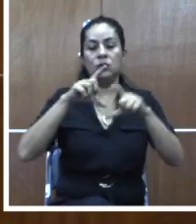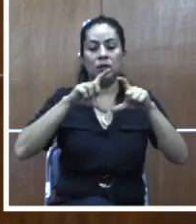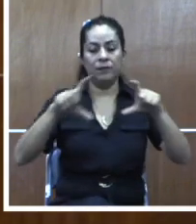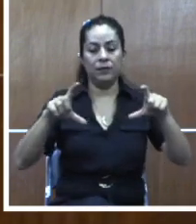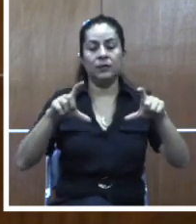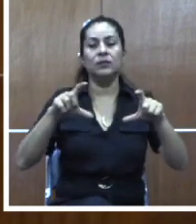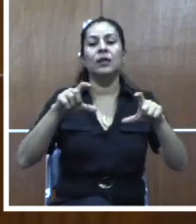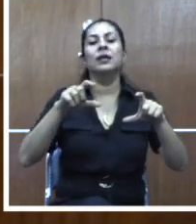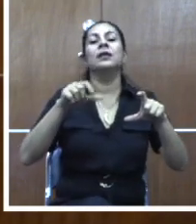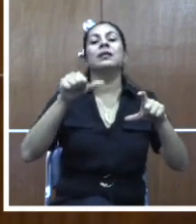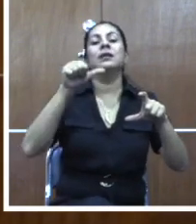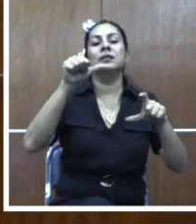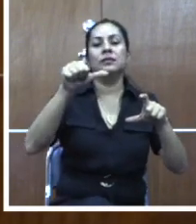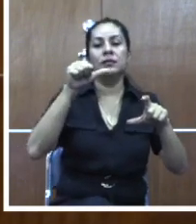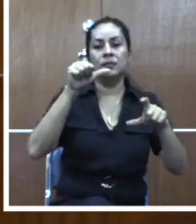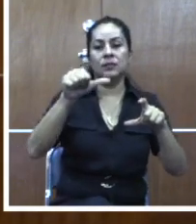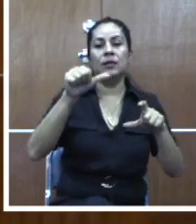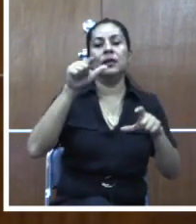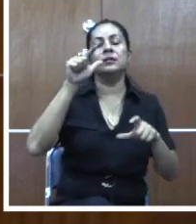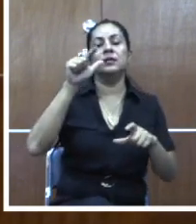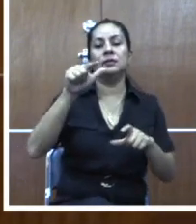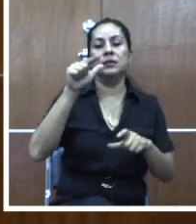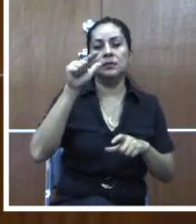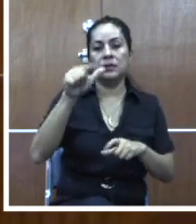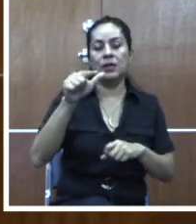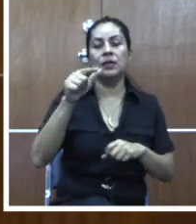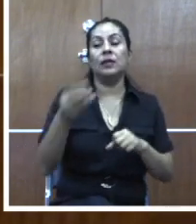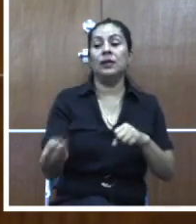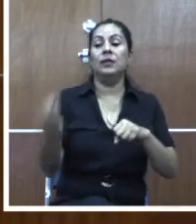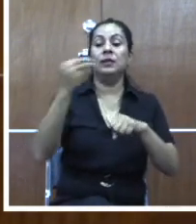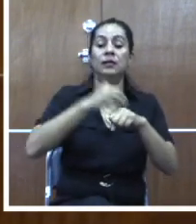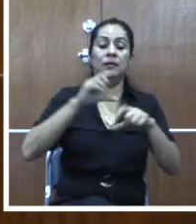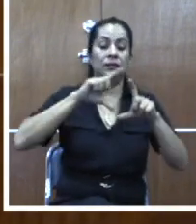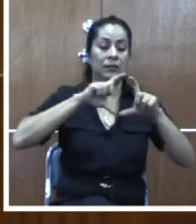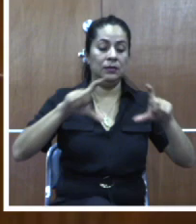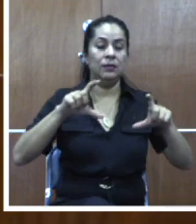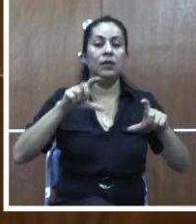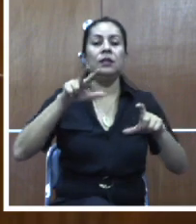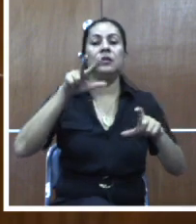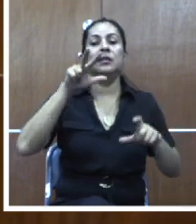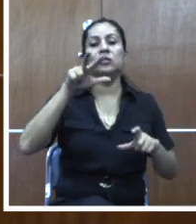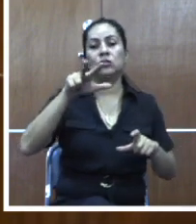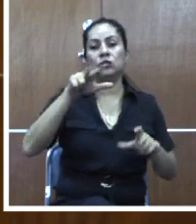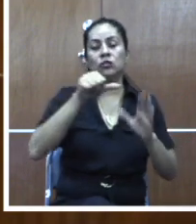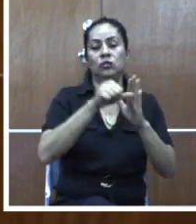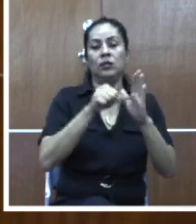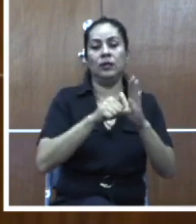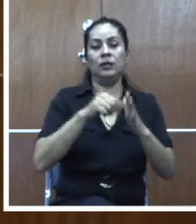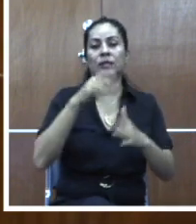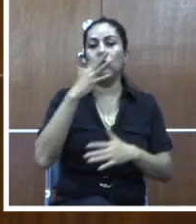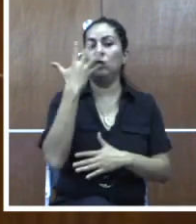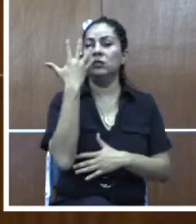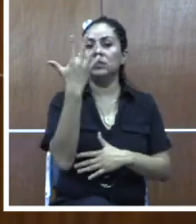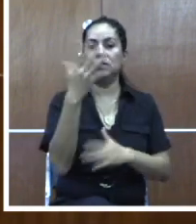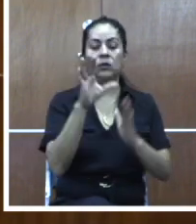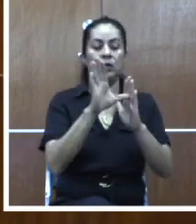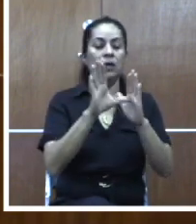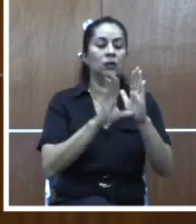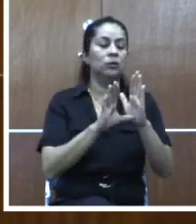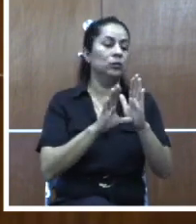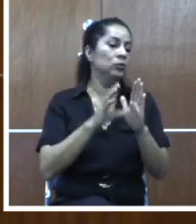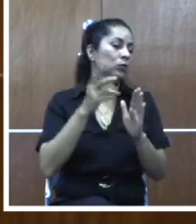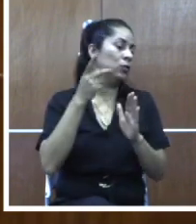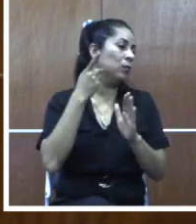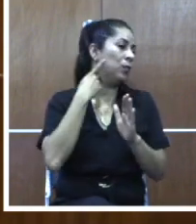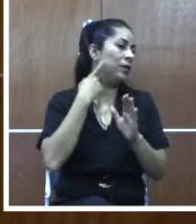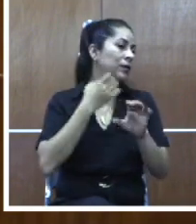fracciones 16ª, 17ª y se adiciona la fracción 18ª al artículo 5 de la Constitución